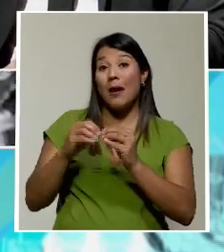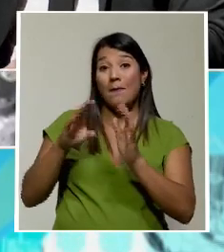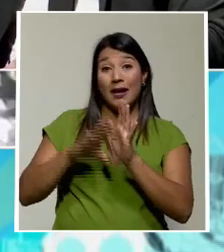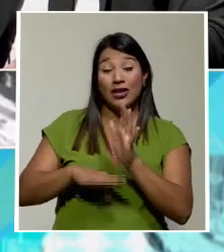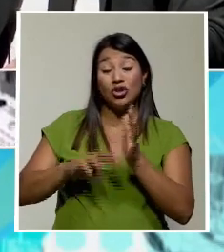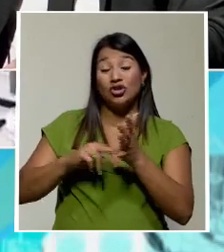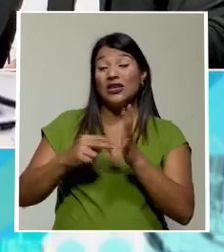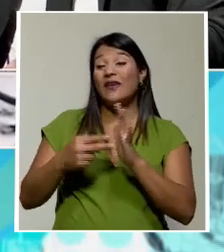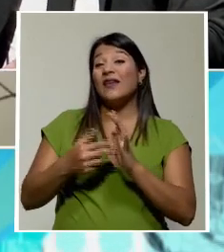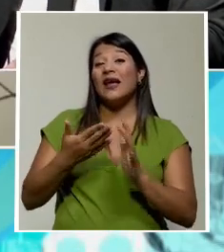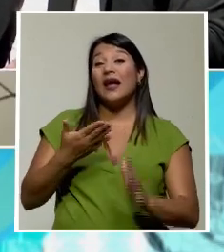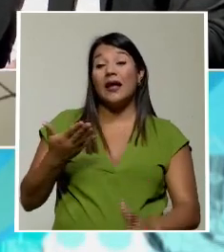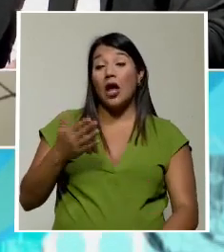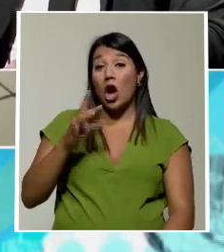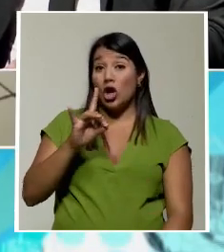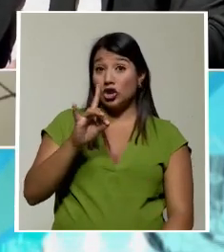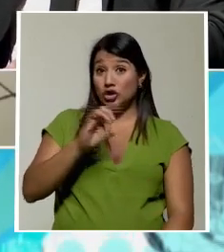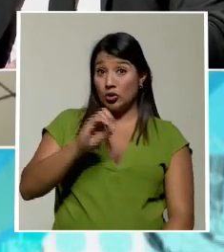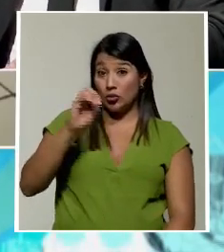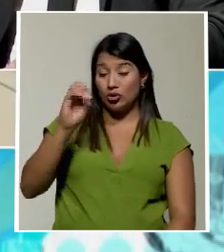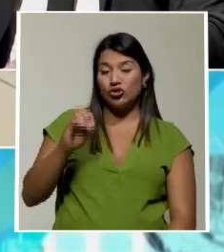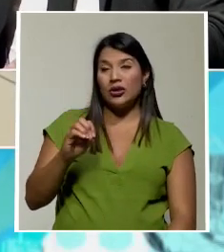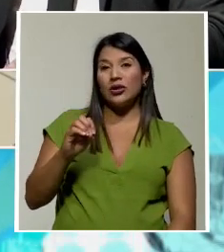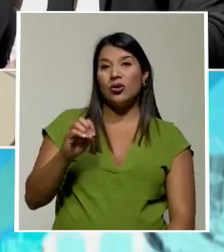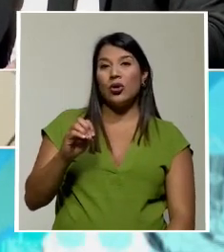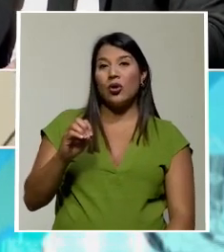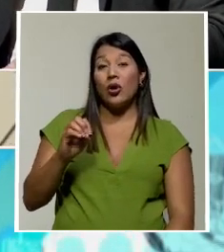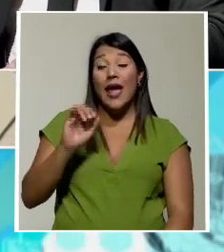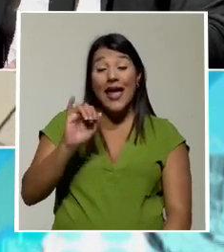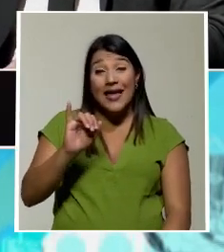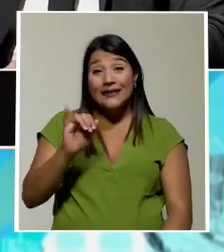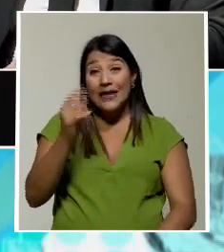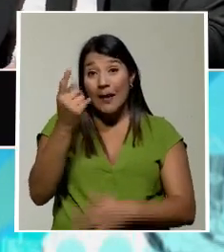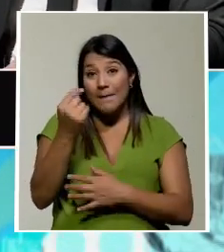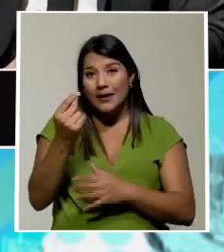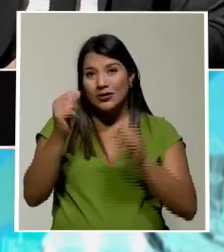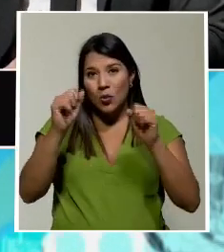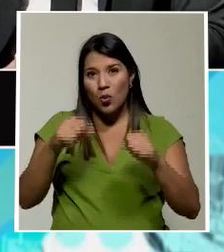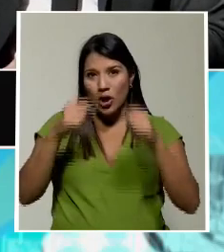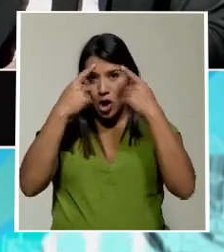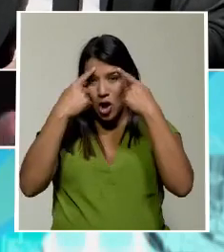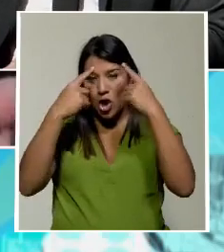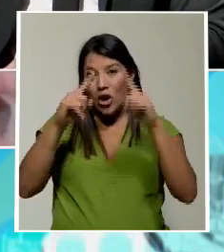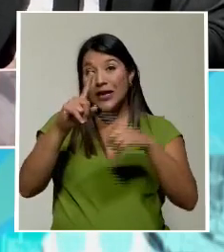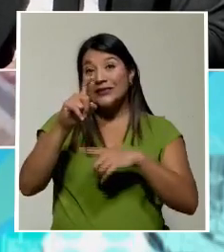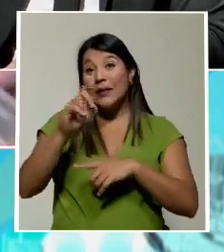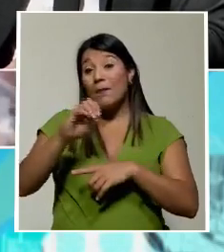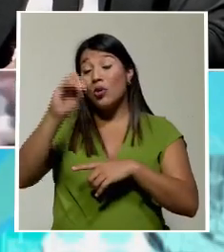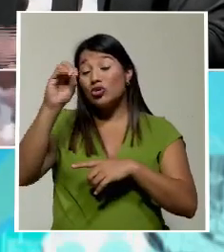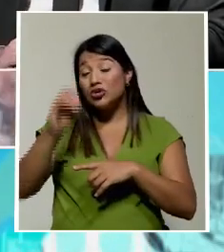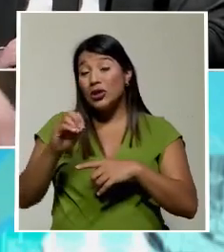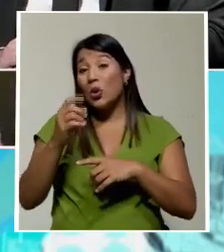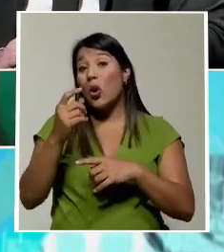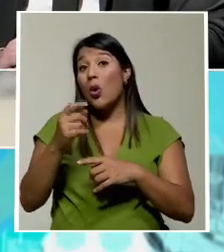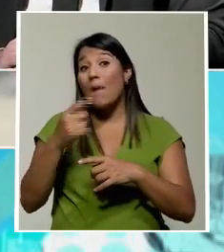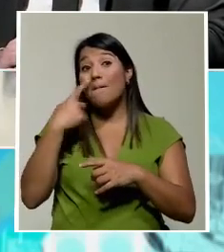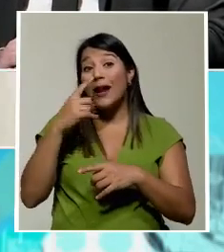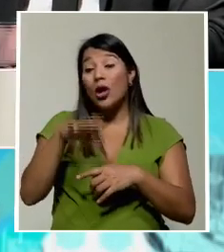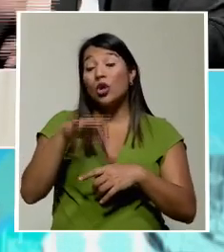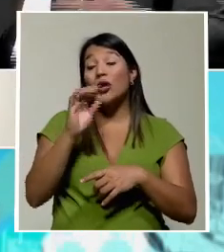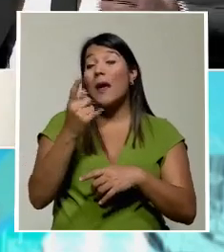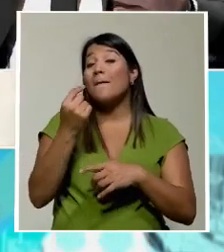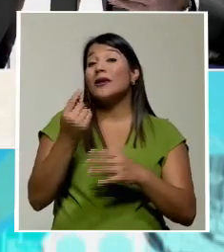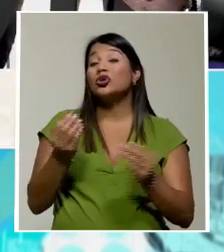8%, ¿verdad? Ese es el costo de lograr un 100% de diferencia en